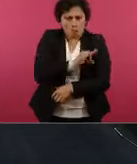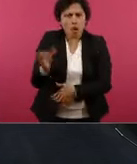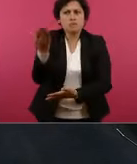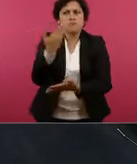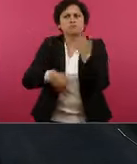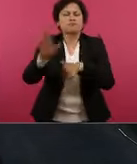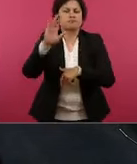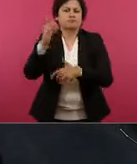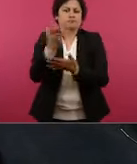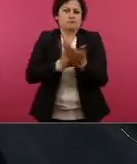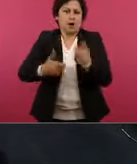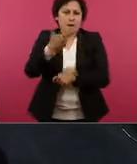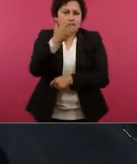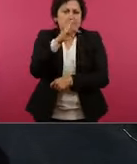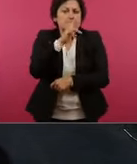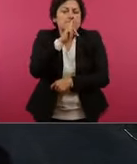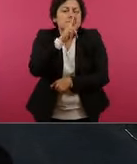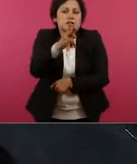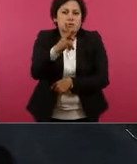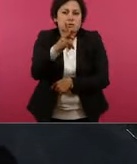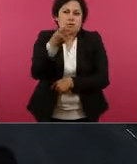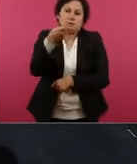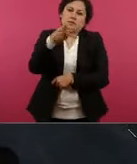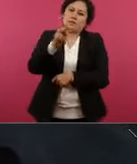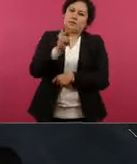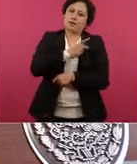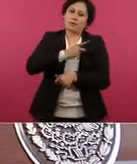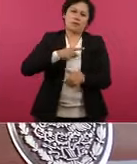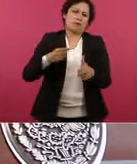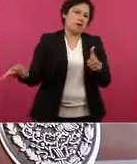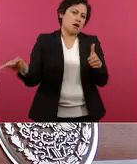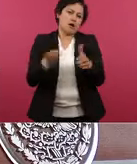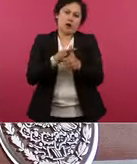Pero con rectitud, con honestidad.